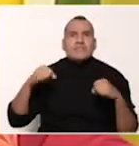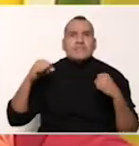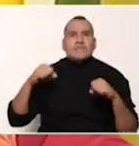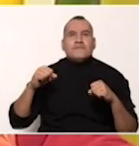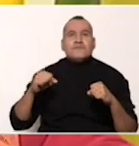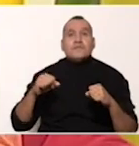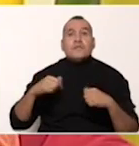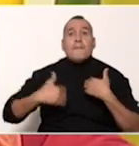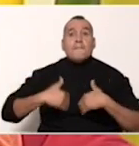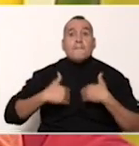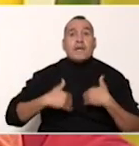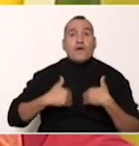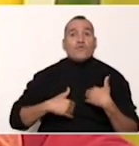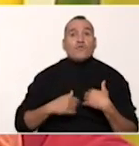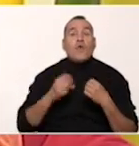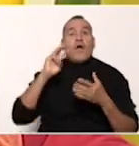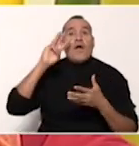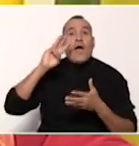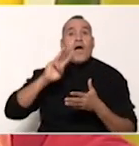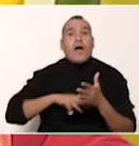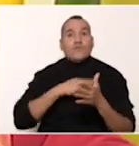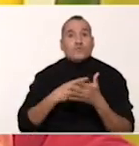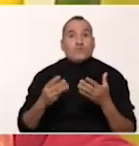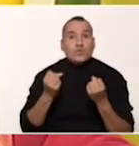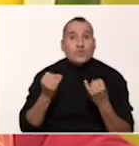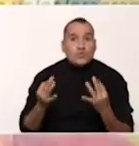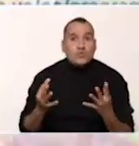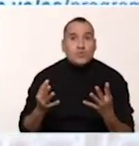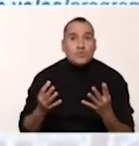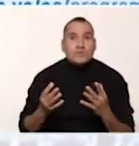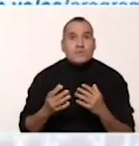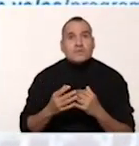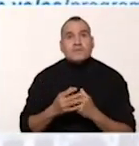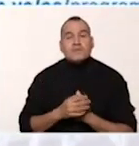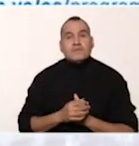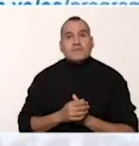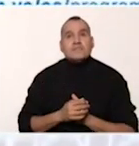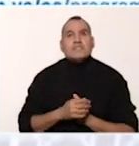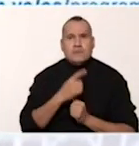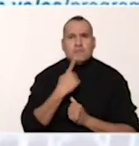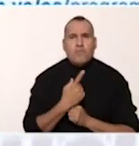Miércoles de números. Ustedes pueden conocer estas actividades a través de la página